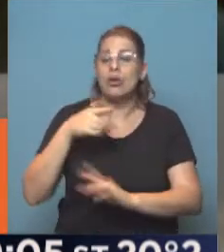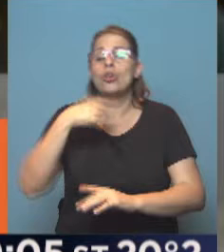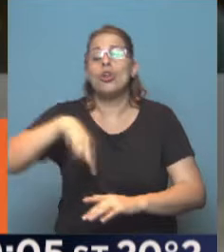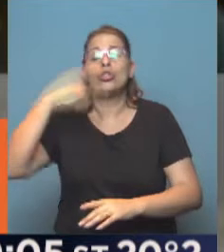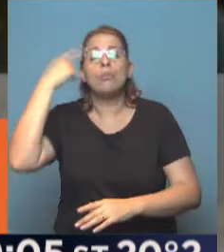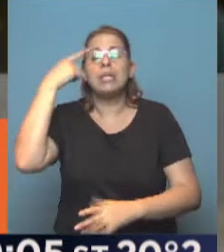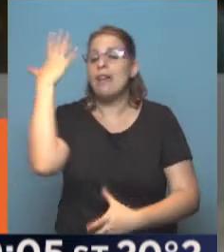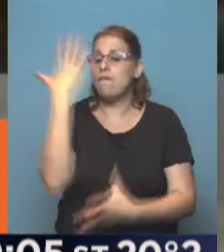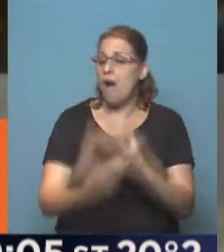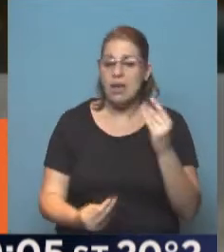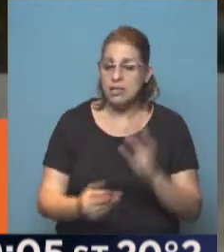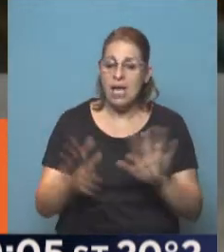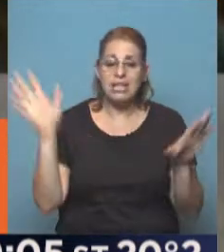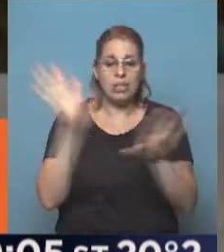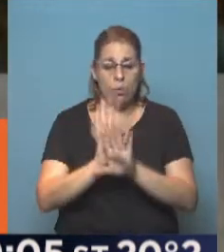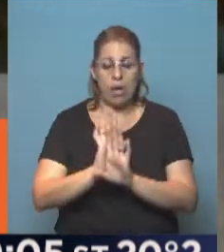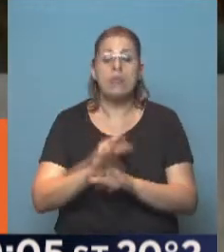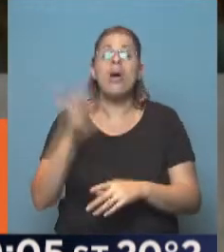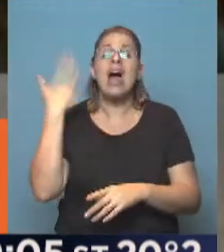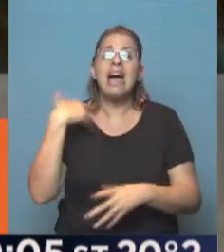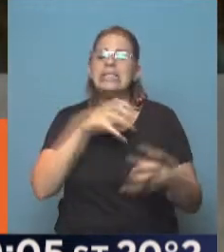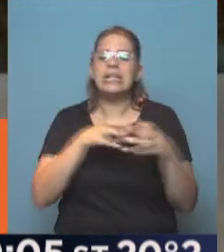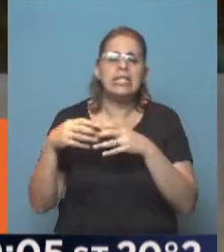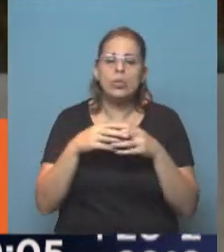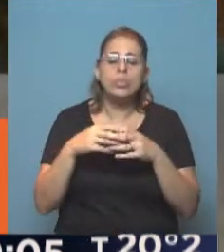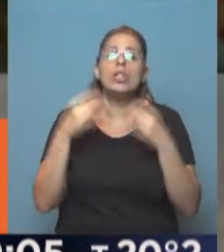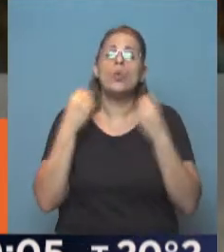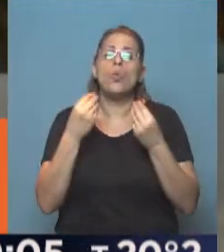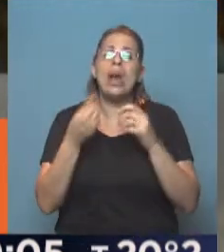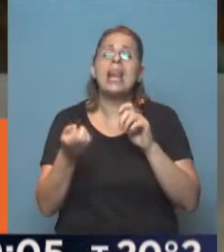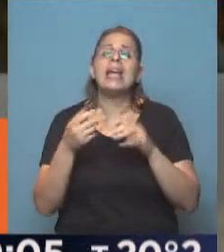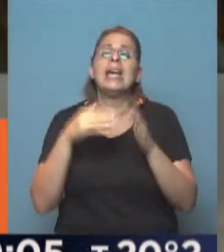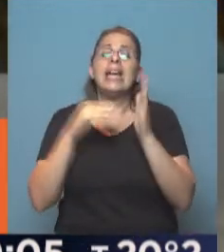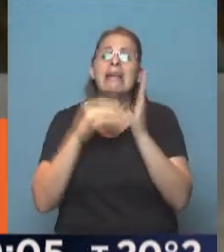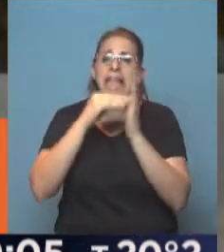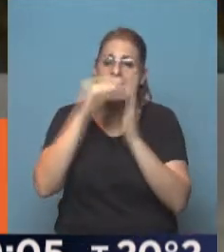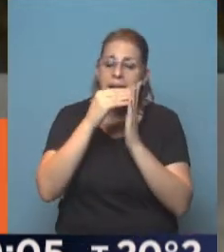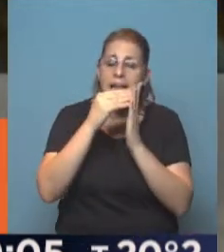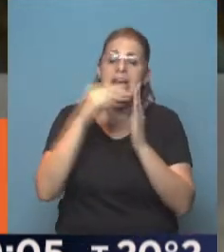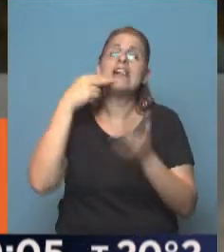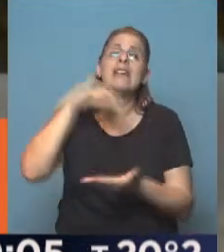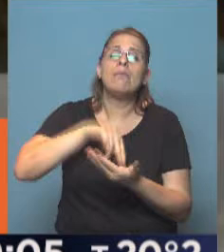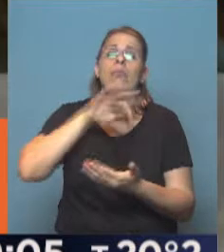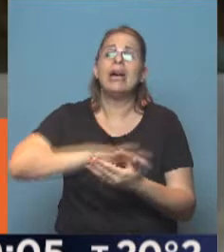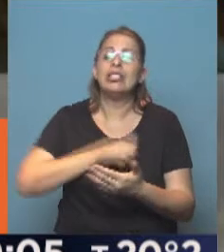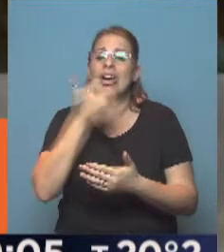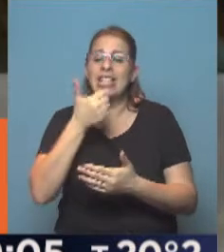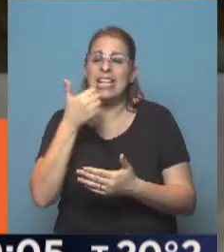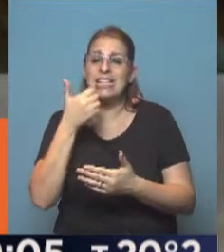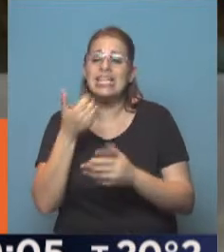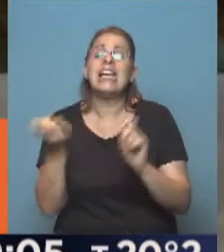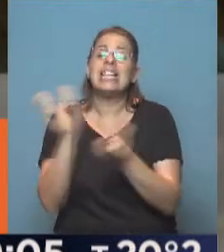grave de foco respecto a lo que estábamos discutiendo ahora, que era reformar las escalas del impuesto a las ganancias, que no se actualizaban desde el